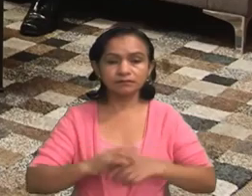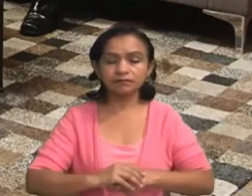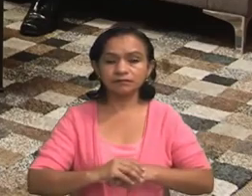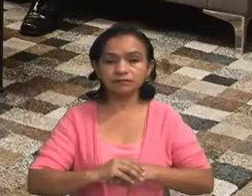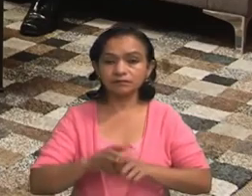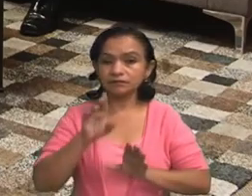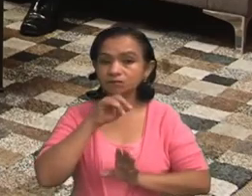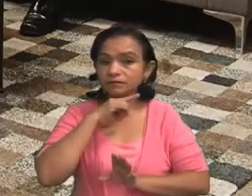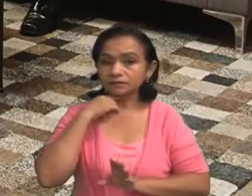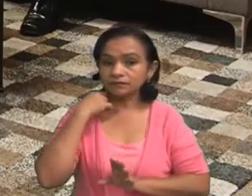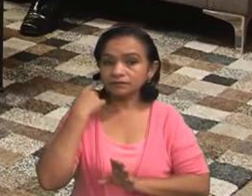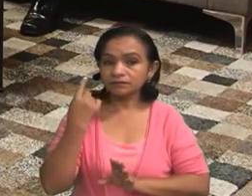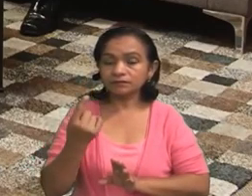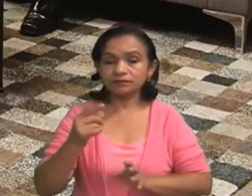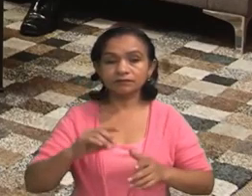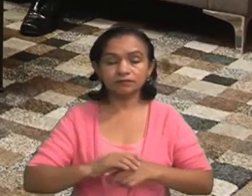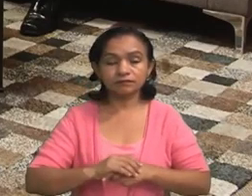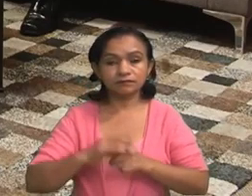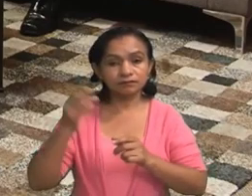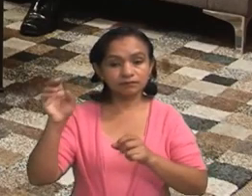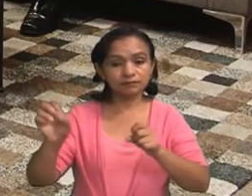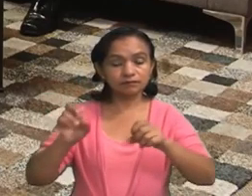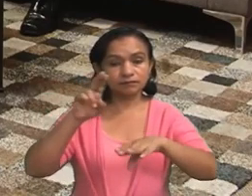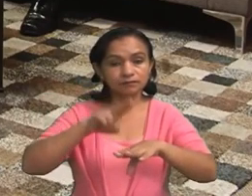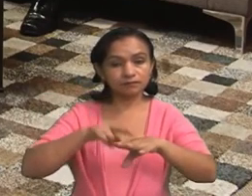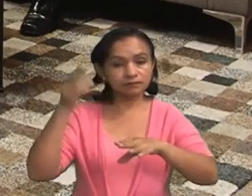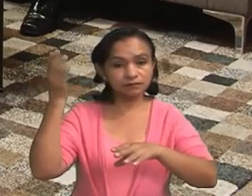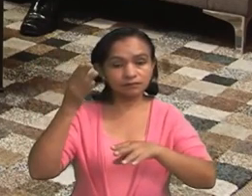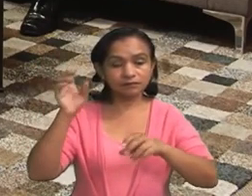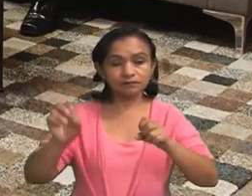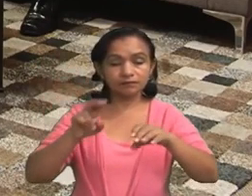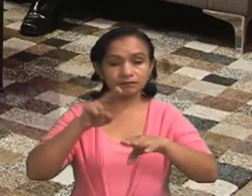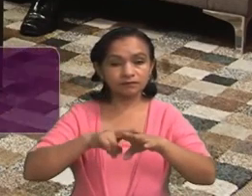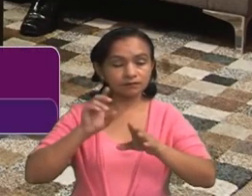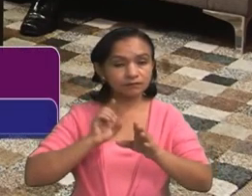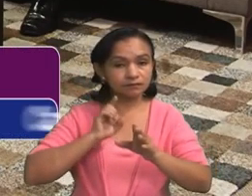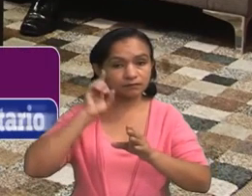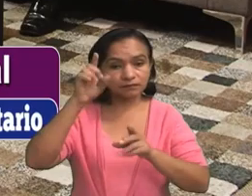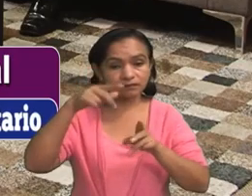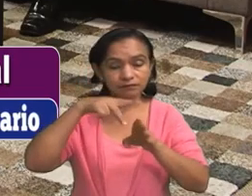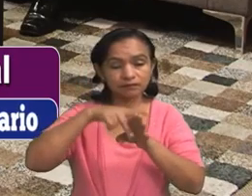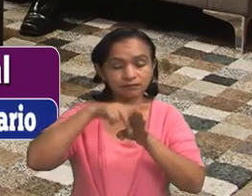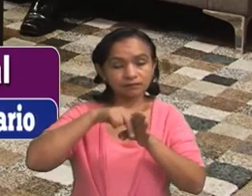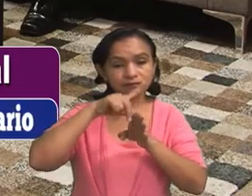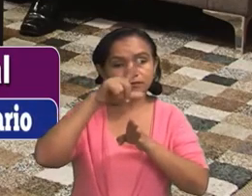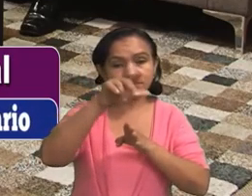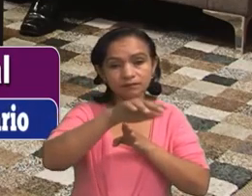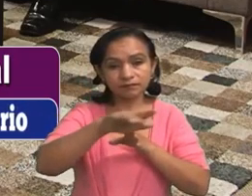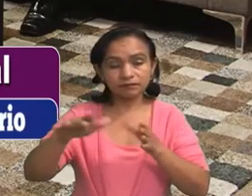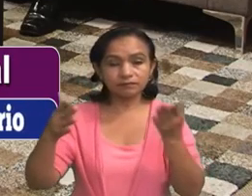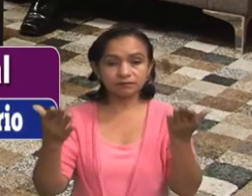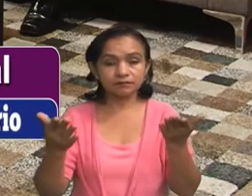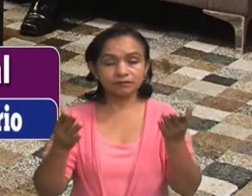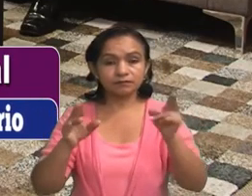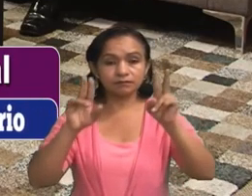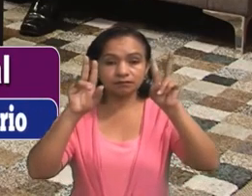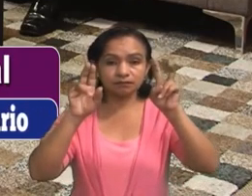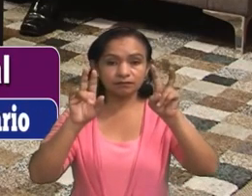efectivamente, el Congreso Nacional de Desarrollo Rural y como concepto de desarrollo